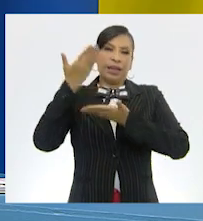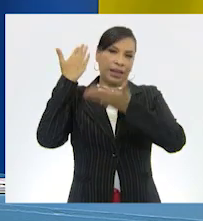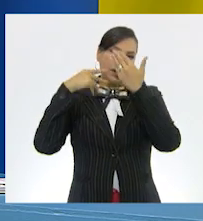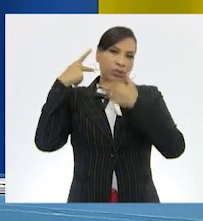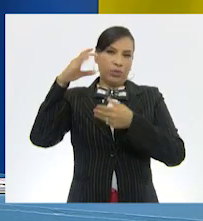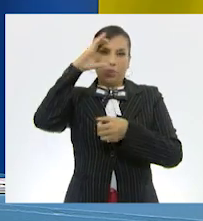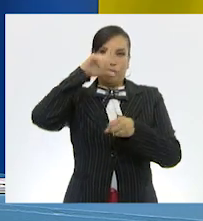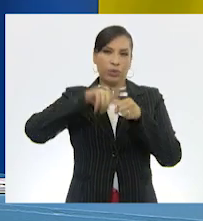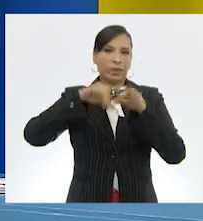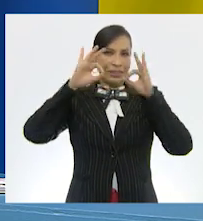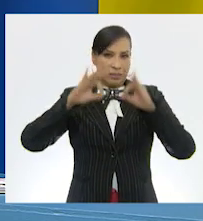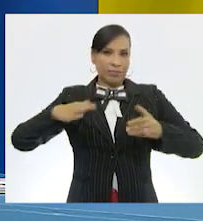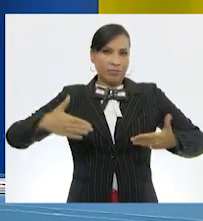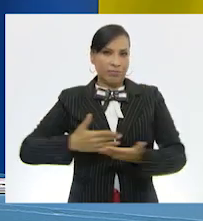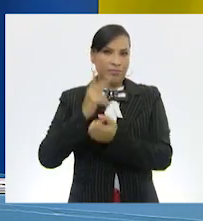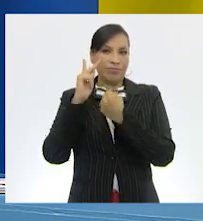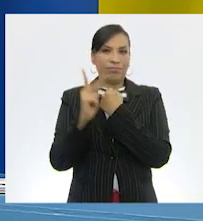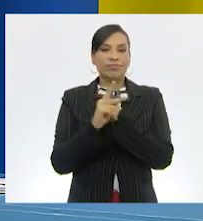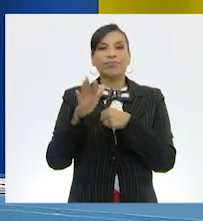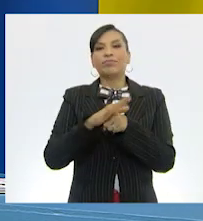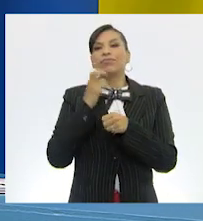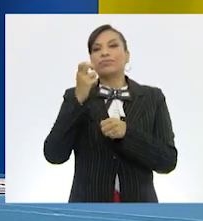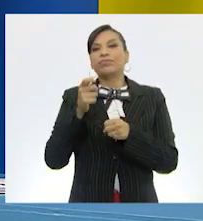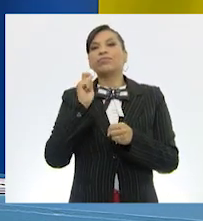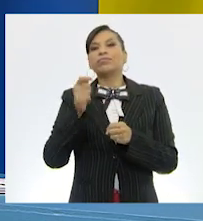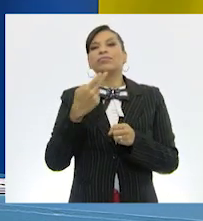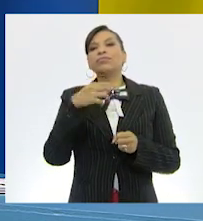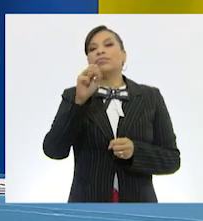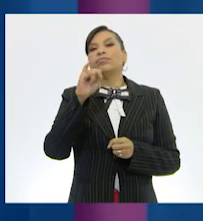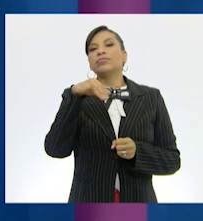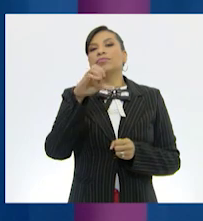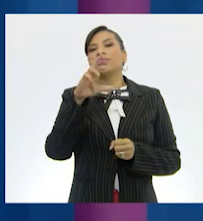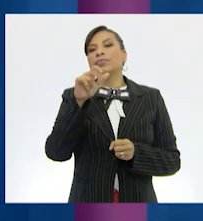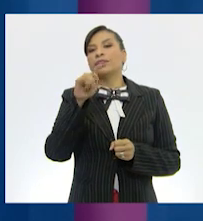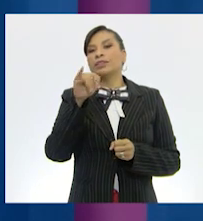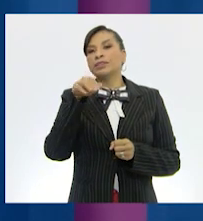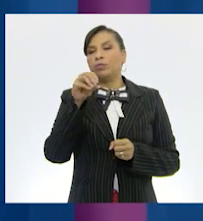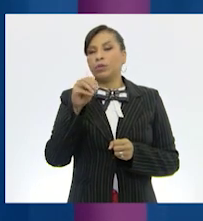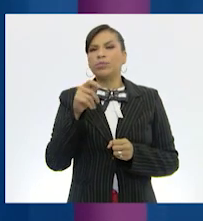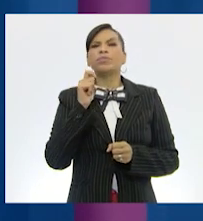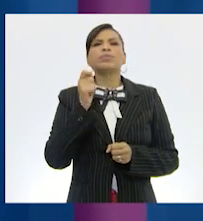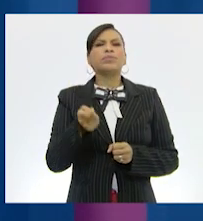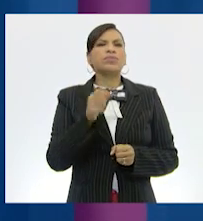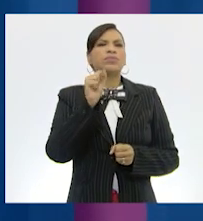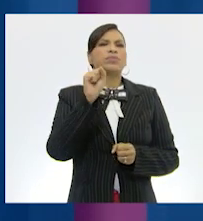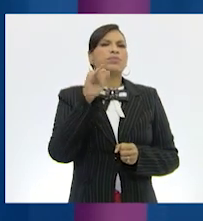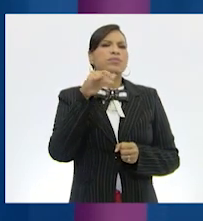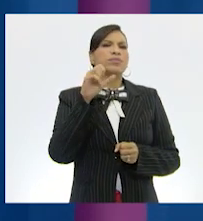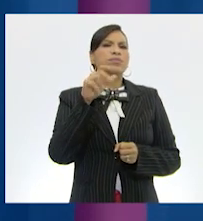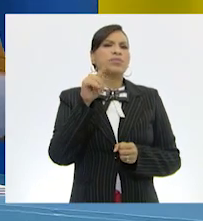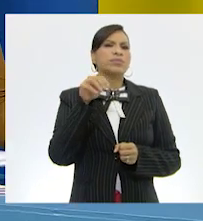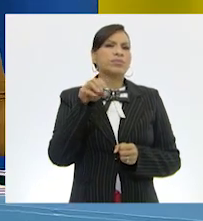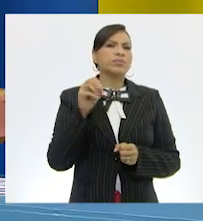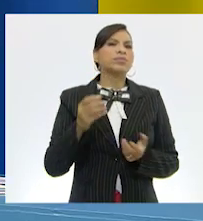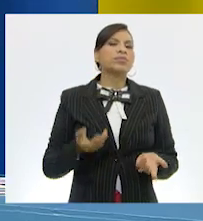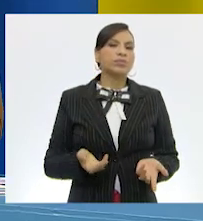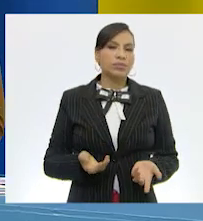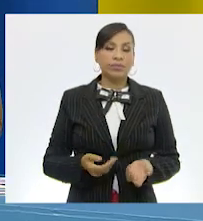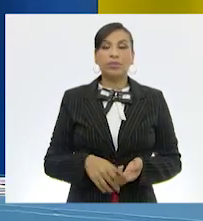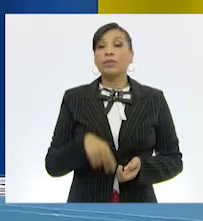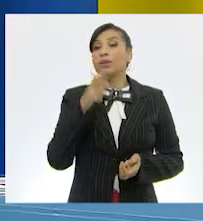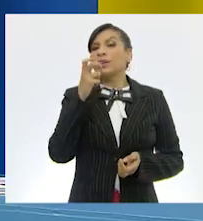rasgos de su cultura de origen, dando lugar al sincretismo. Sharon, ¿qué es el sincretismo? Bueno,